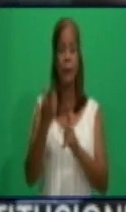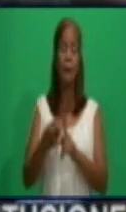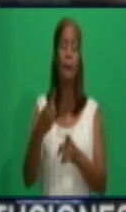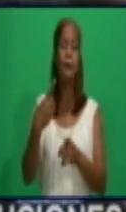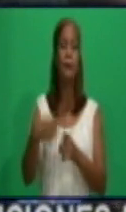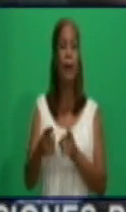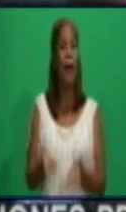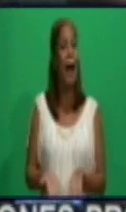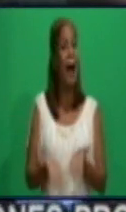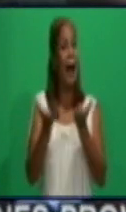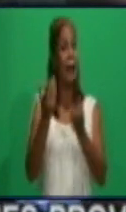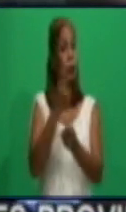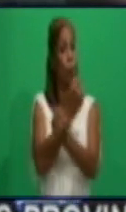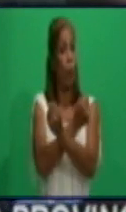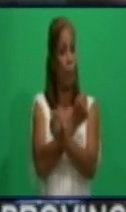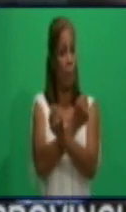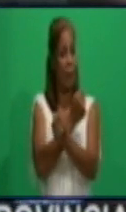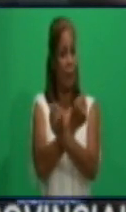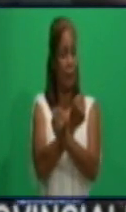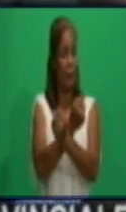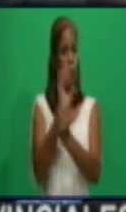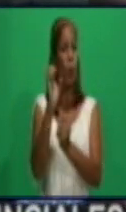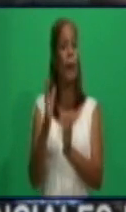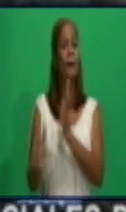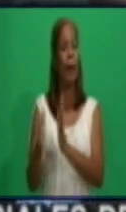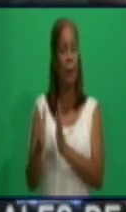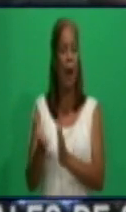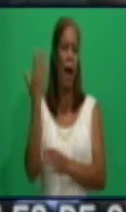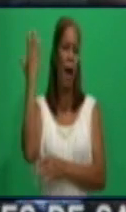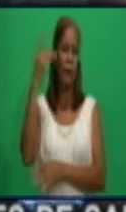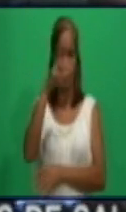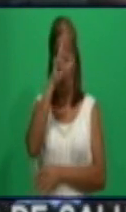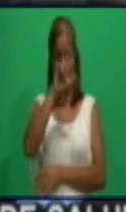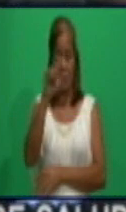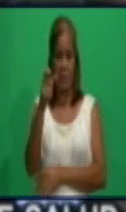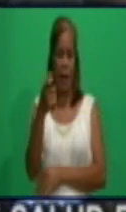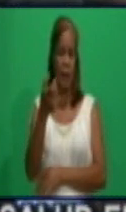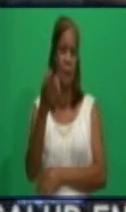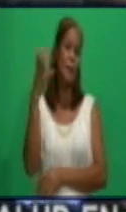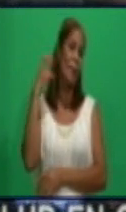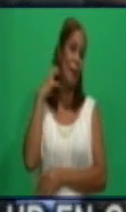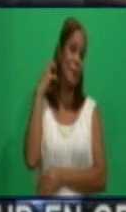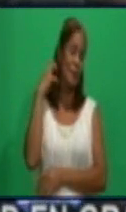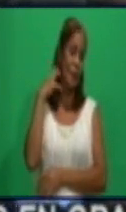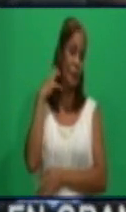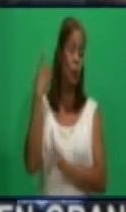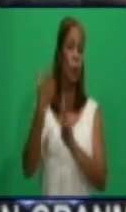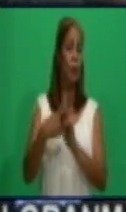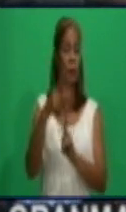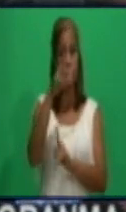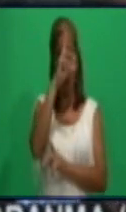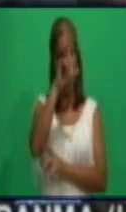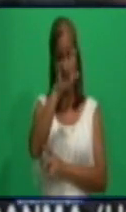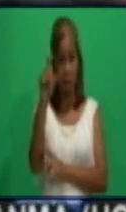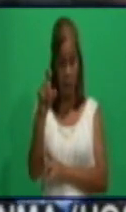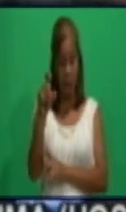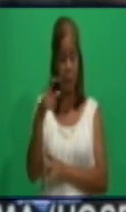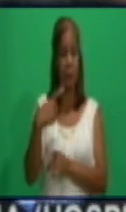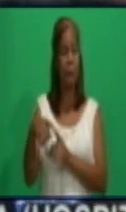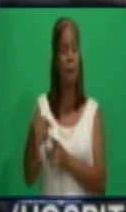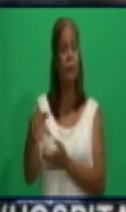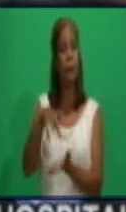riesgo, desde la etapa anterior, la provincia contaba con el Hospital Celia Sánchez para la parte de adultos y el Hospital Hermanos Cordobés para la parte